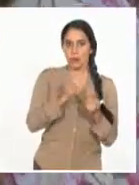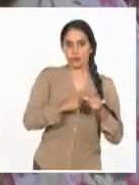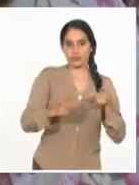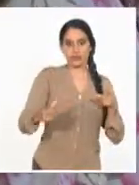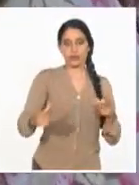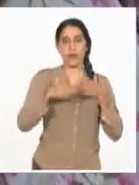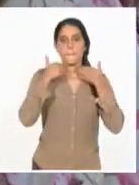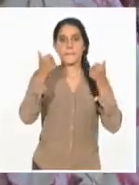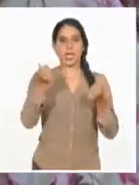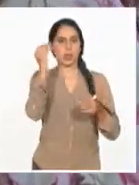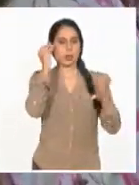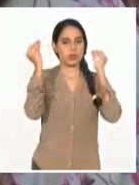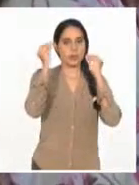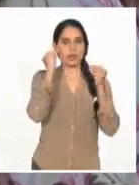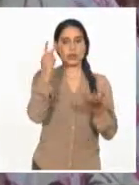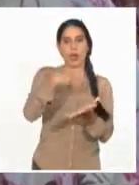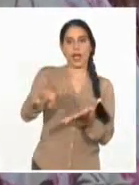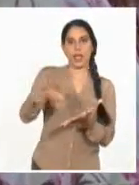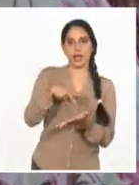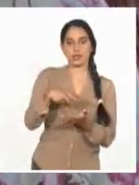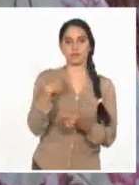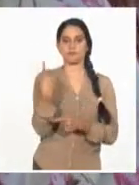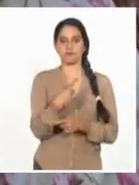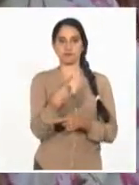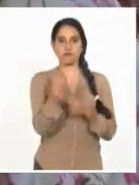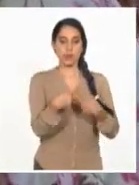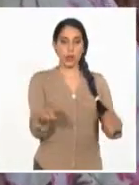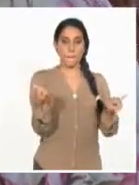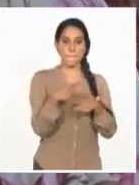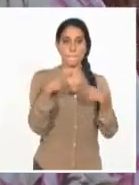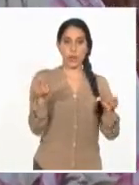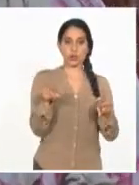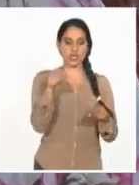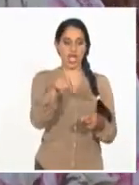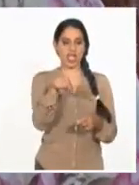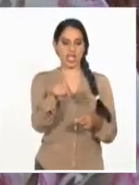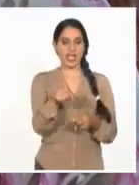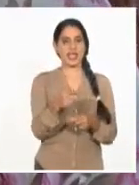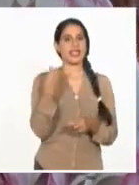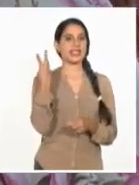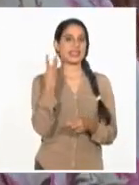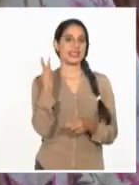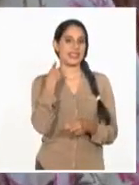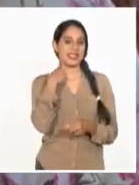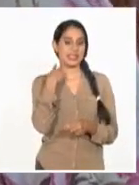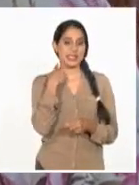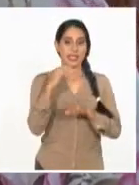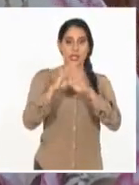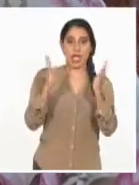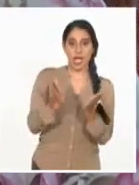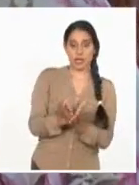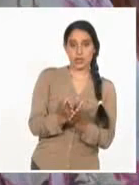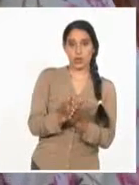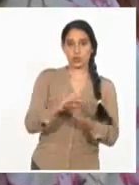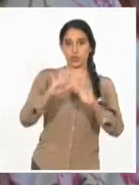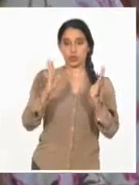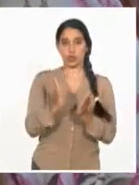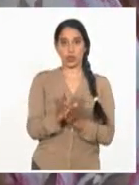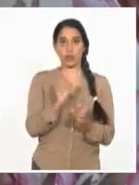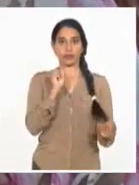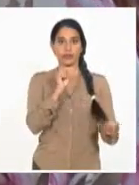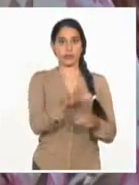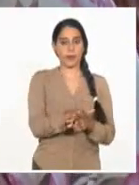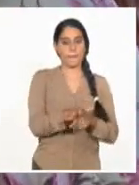La música, estudiamos a nivel elemental acá desde tercer grado hasta noveno grado. Contamos con 17 líneas,